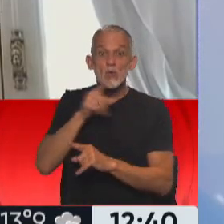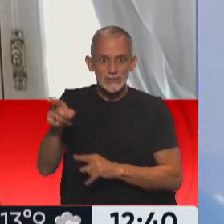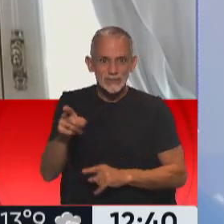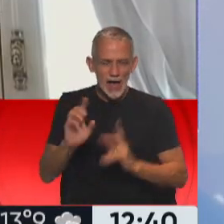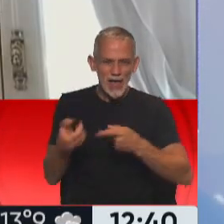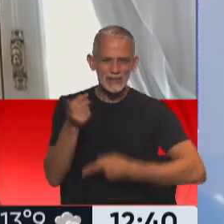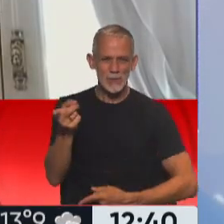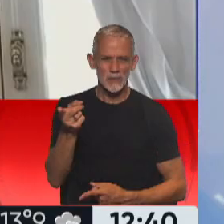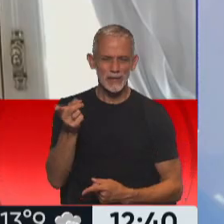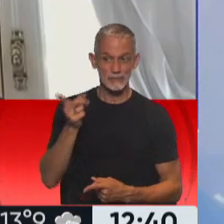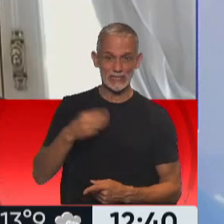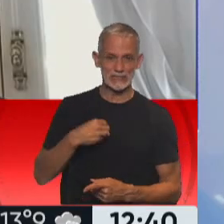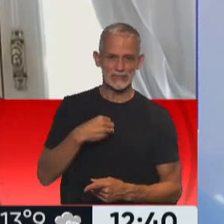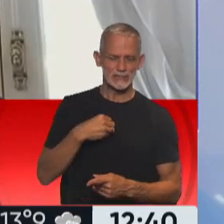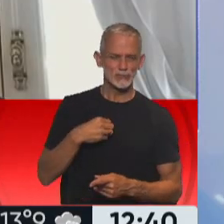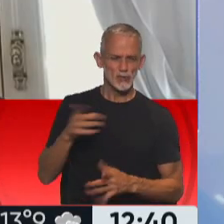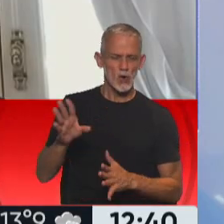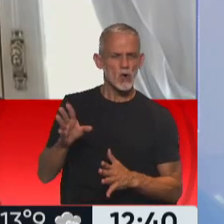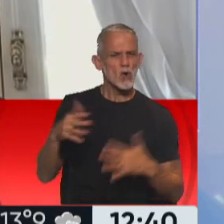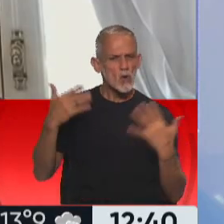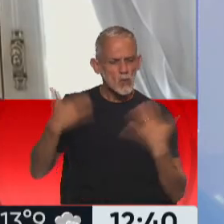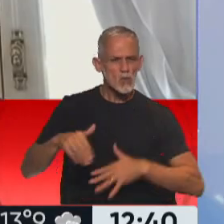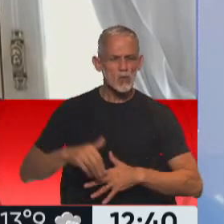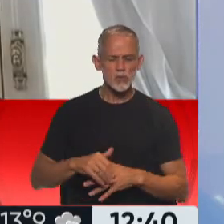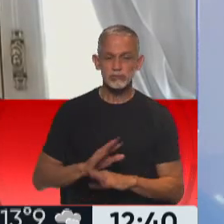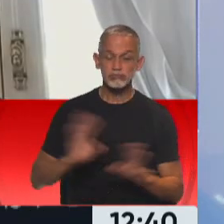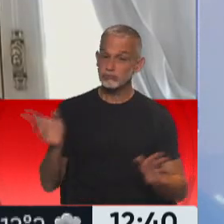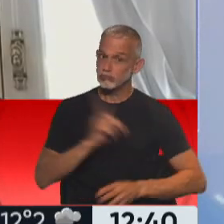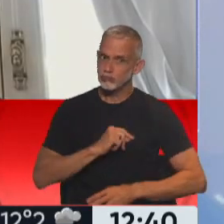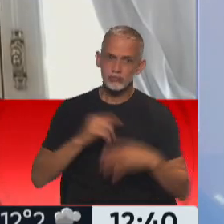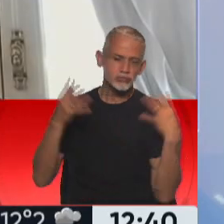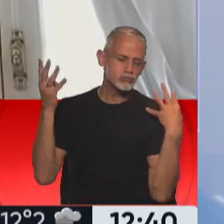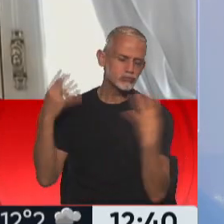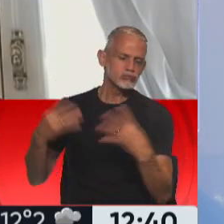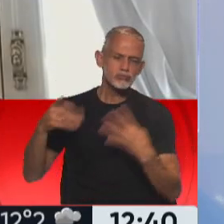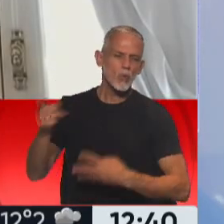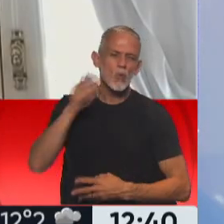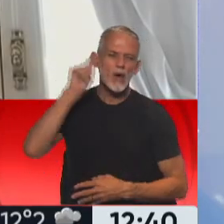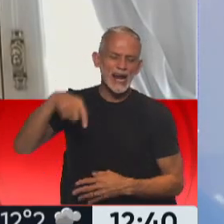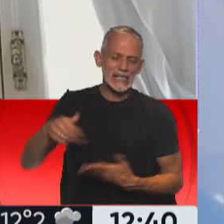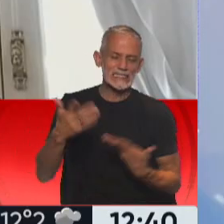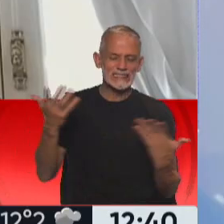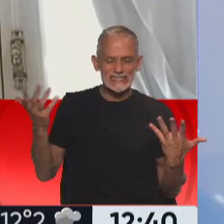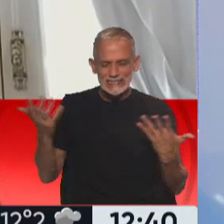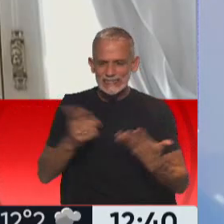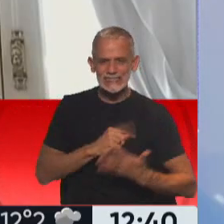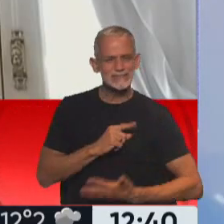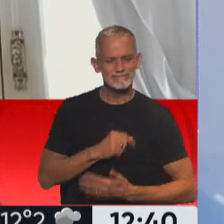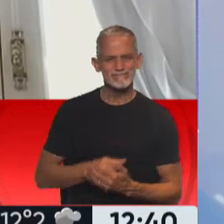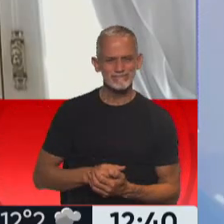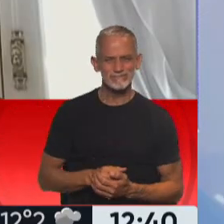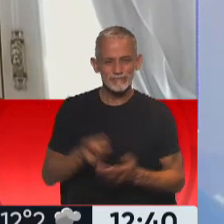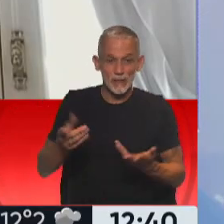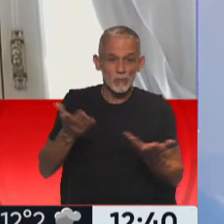creo que él se sintió profundamente, con mucho dolor, la guerra con Ucrania, porque, digamos, hay que recordar